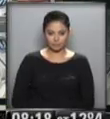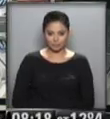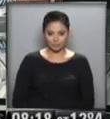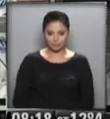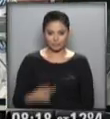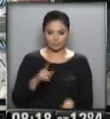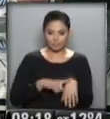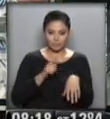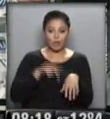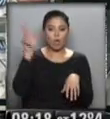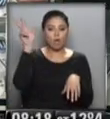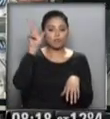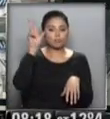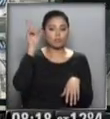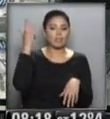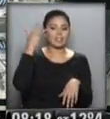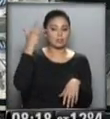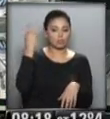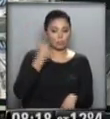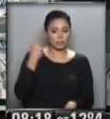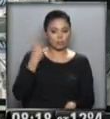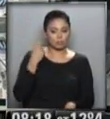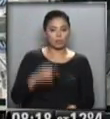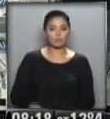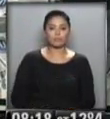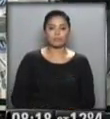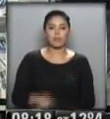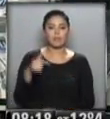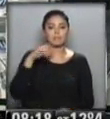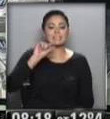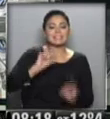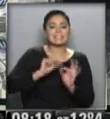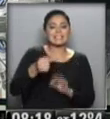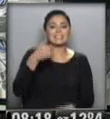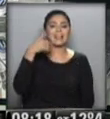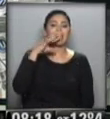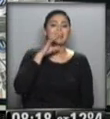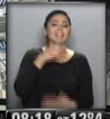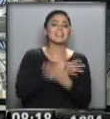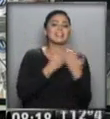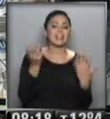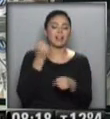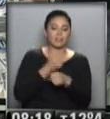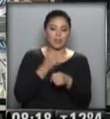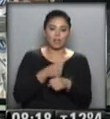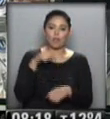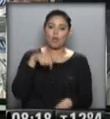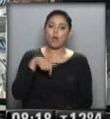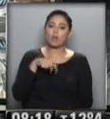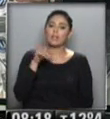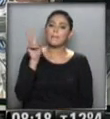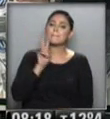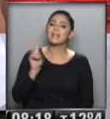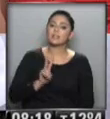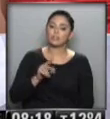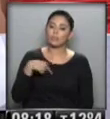8 o 18 en vísperas al primero de mayo día del trabajador saludamos a verónica gonzález hoy pero nos estarás hablando